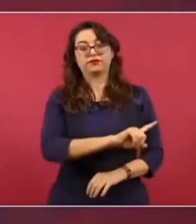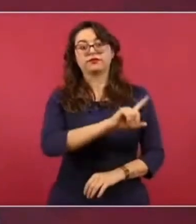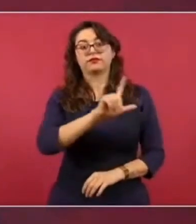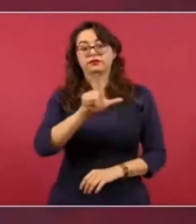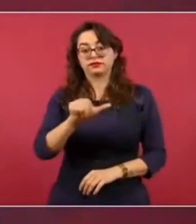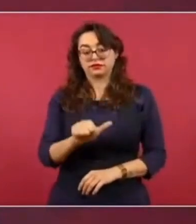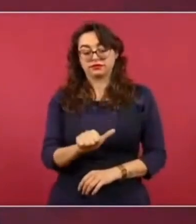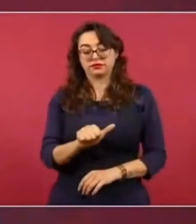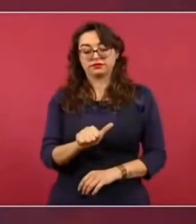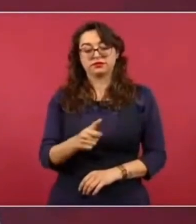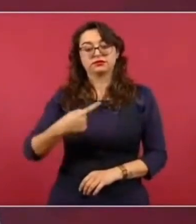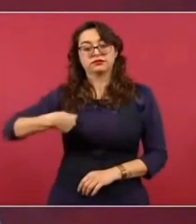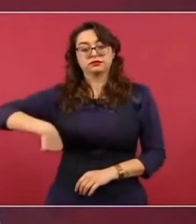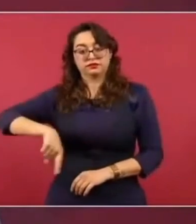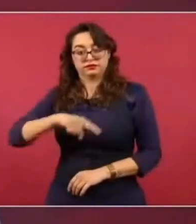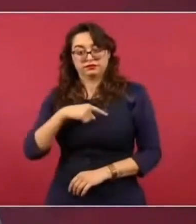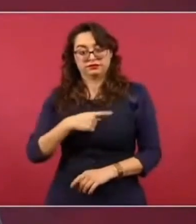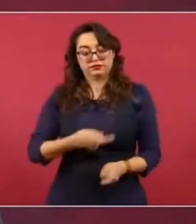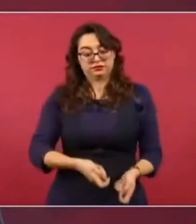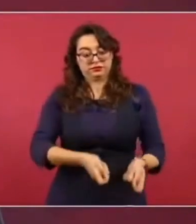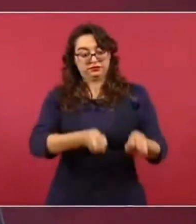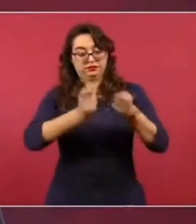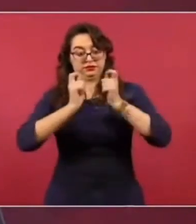del producto. Es decir,